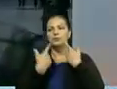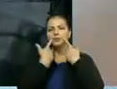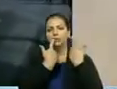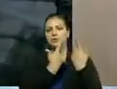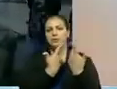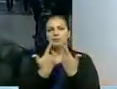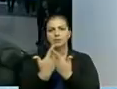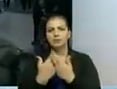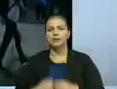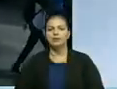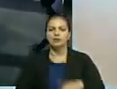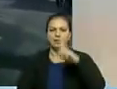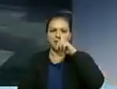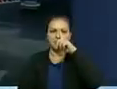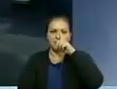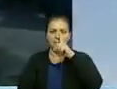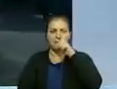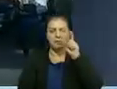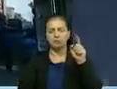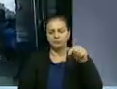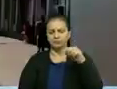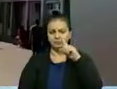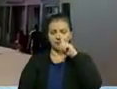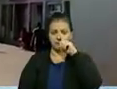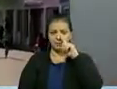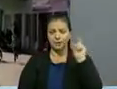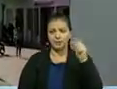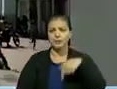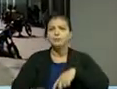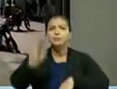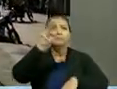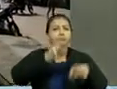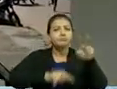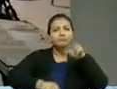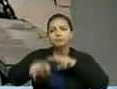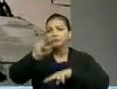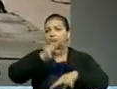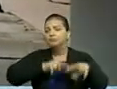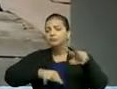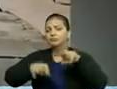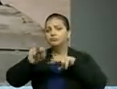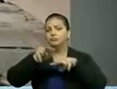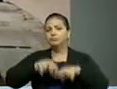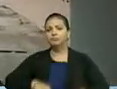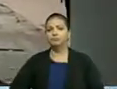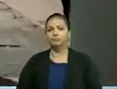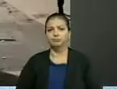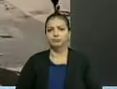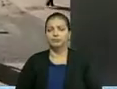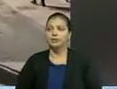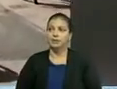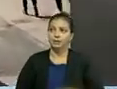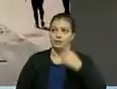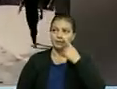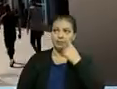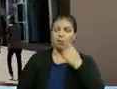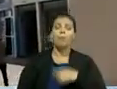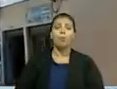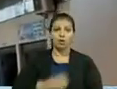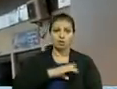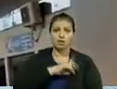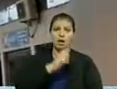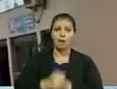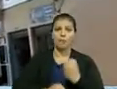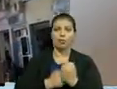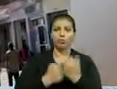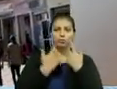que será una breve inspección en ese edificio donde ocurrió el flagelo. Conocemos también que hay personal de la Policía Nacional